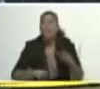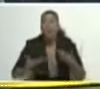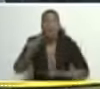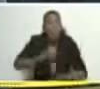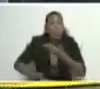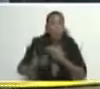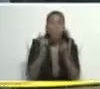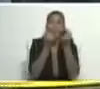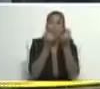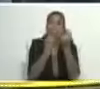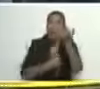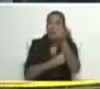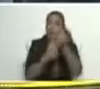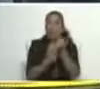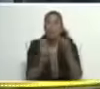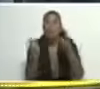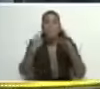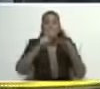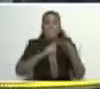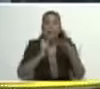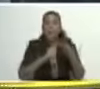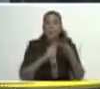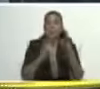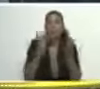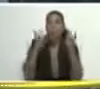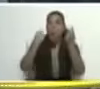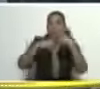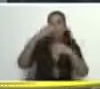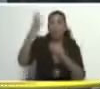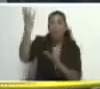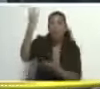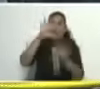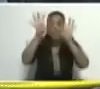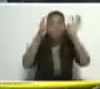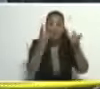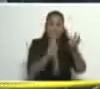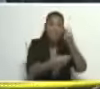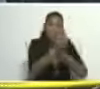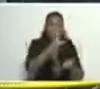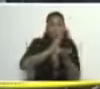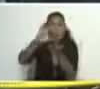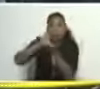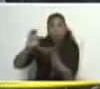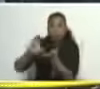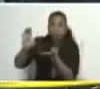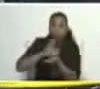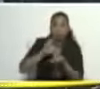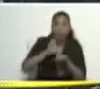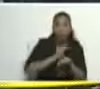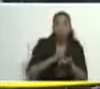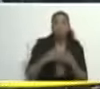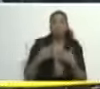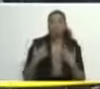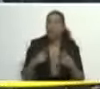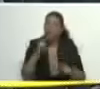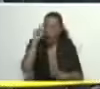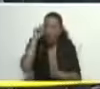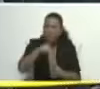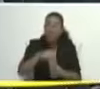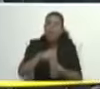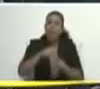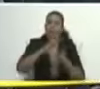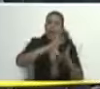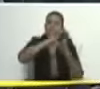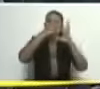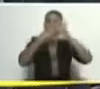cooperación económica, mayor comercio e inversiones, a fin de fortalecer nuestro grupo